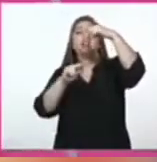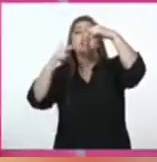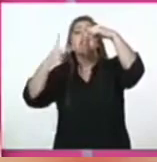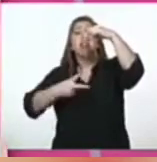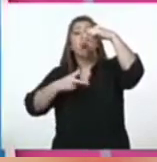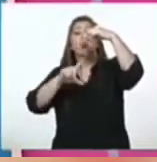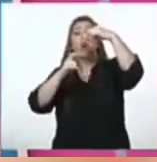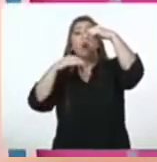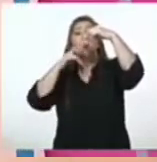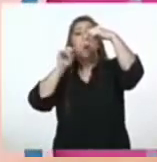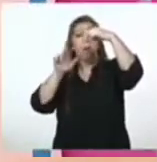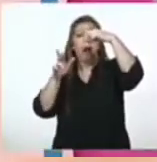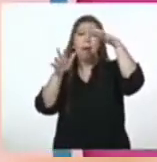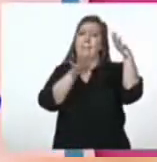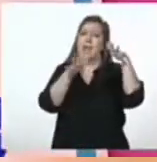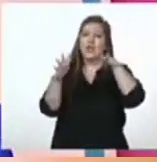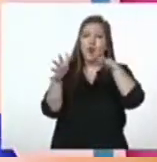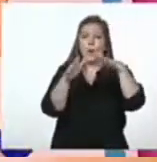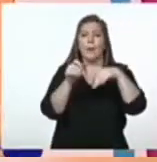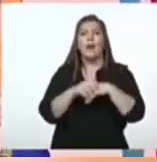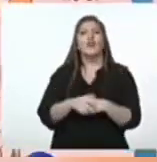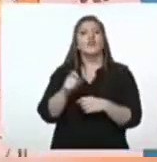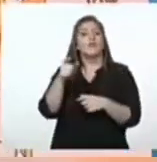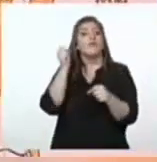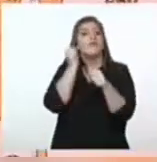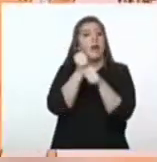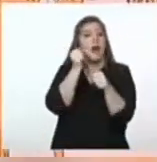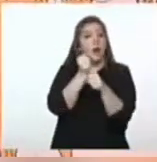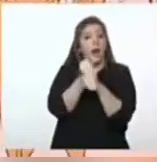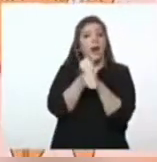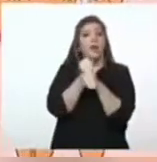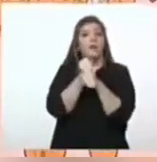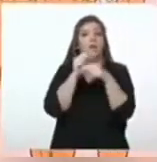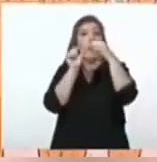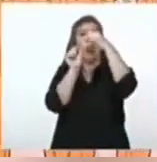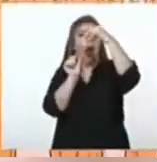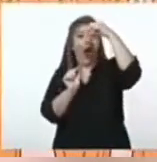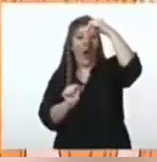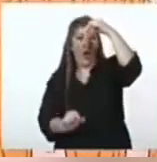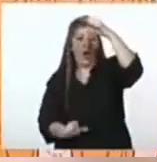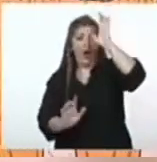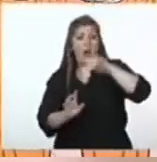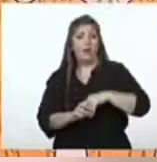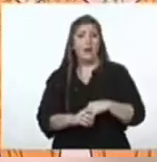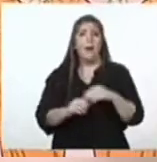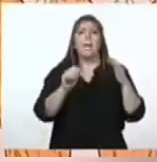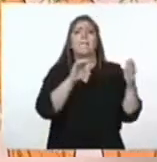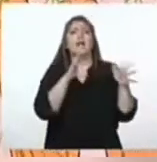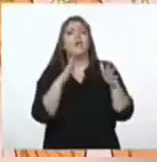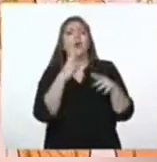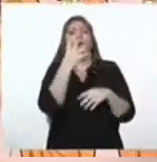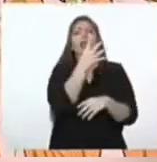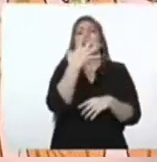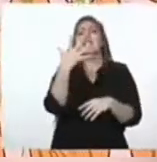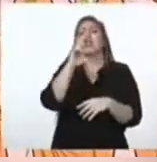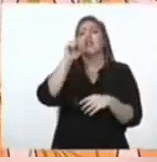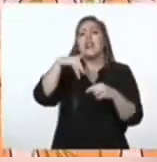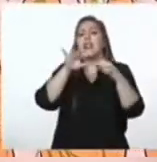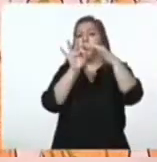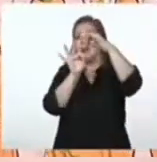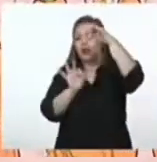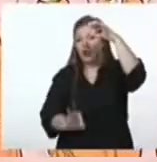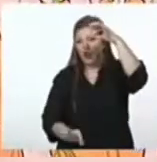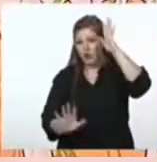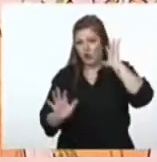aproximadamente, ¿sí? Y va a tener esta función que decíamos antes de... Es larga. Es larga, Sí, unos sí. 45 centímetros, igual, obvio, Depende